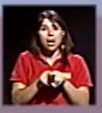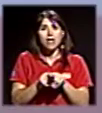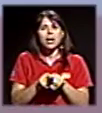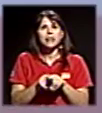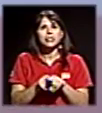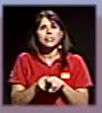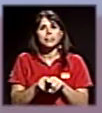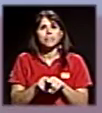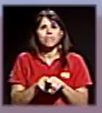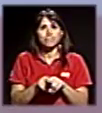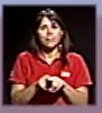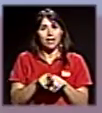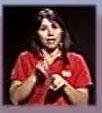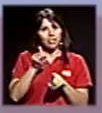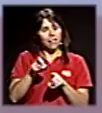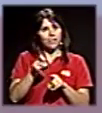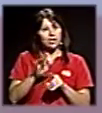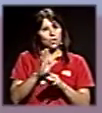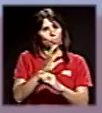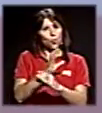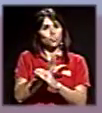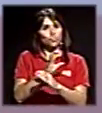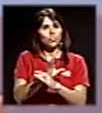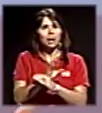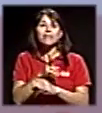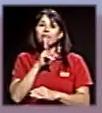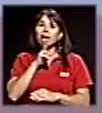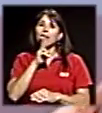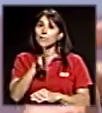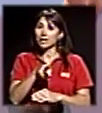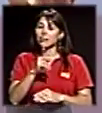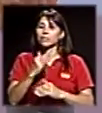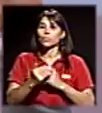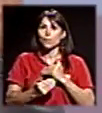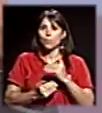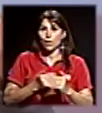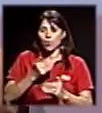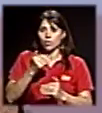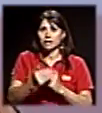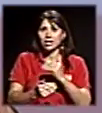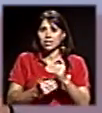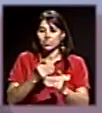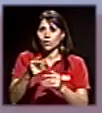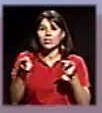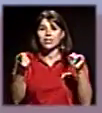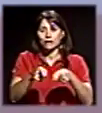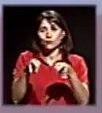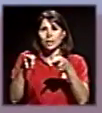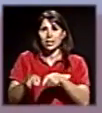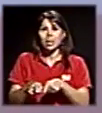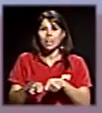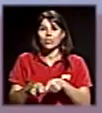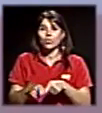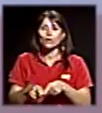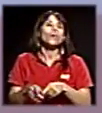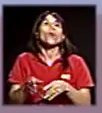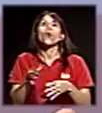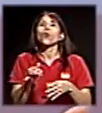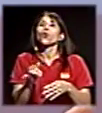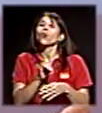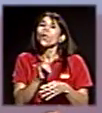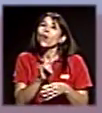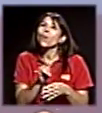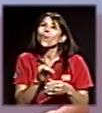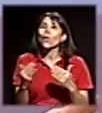completamente contenida no es decir que realmente es un proceso que está sucediendo como un oleaje de